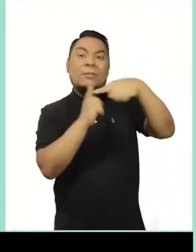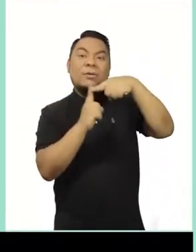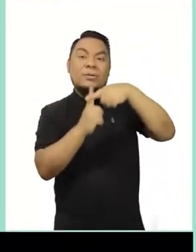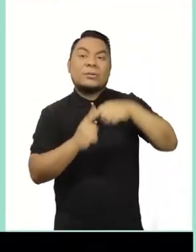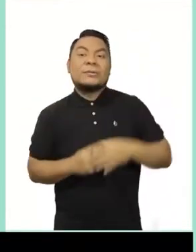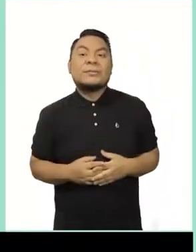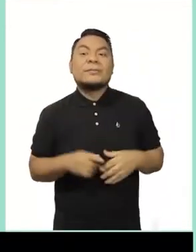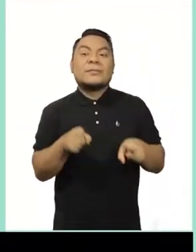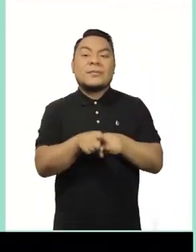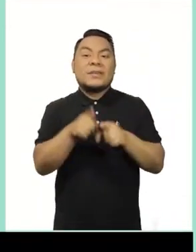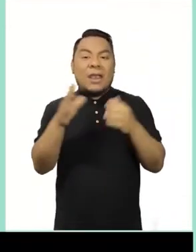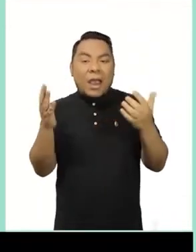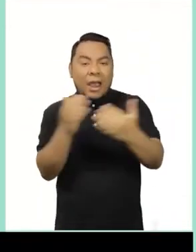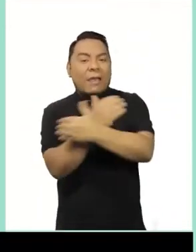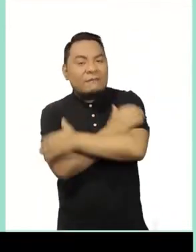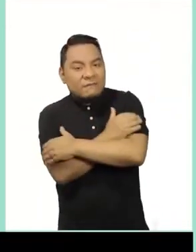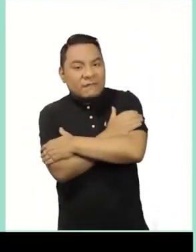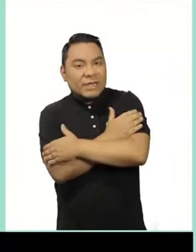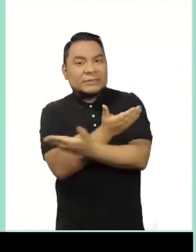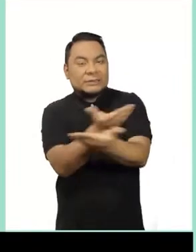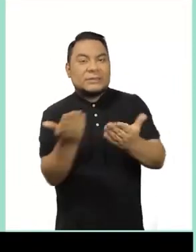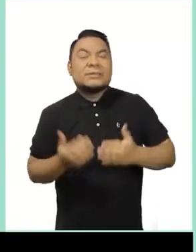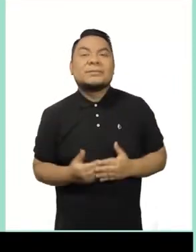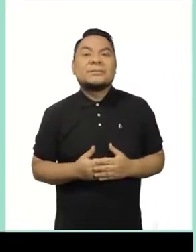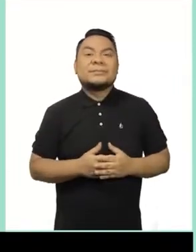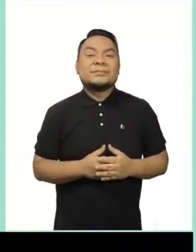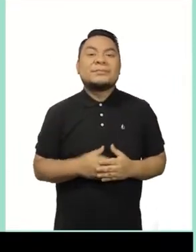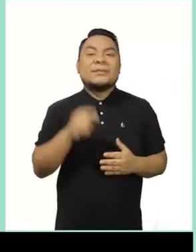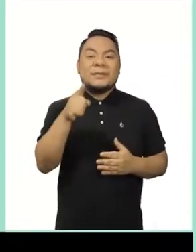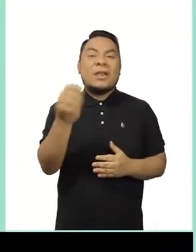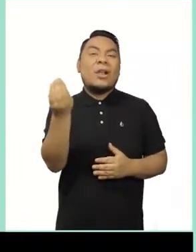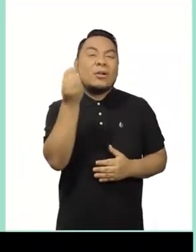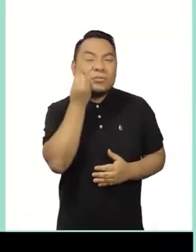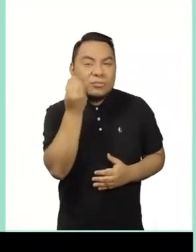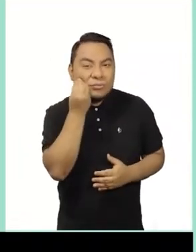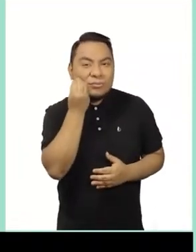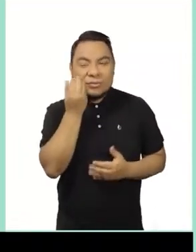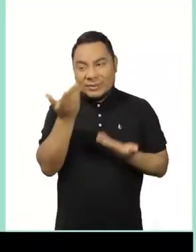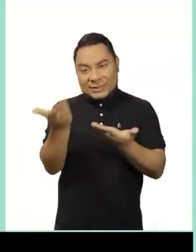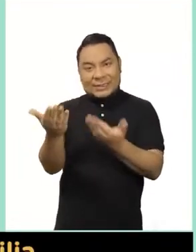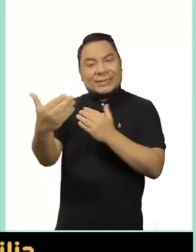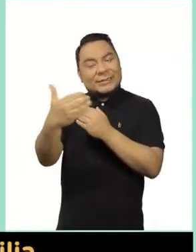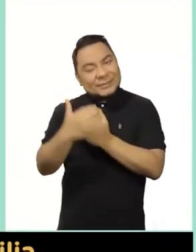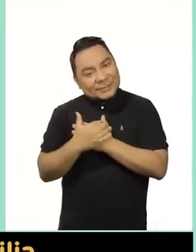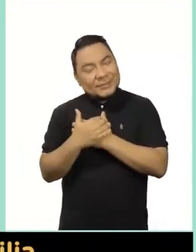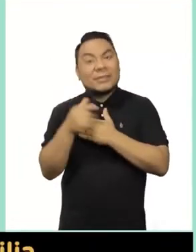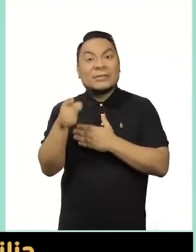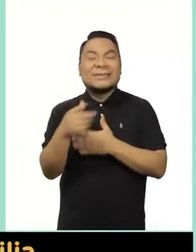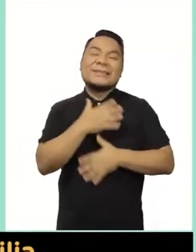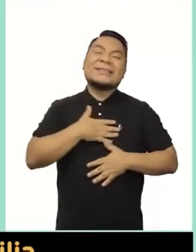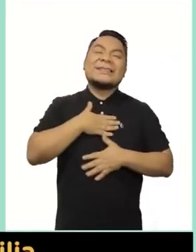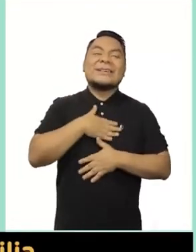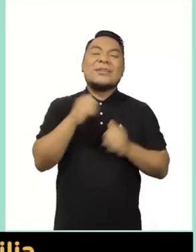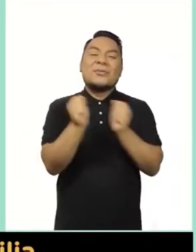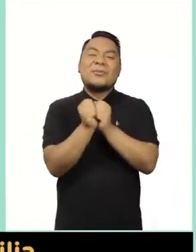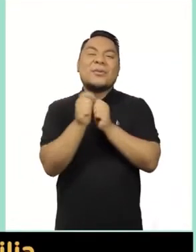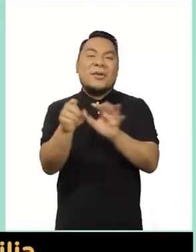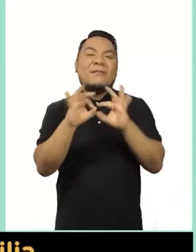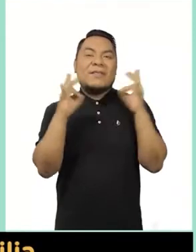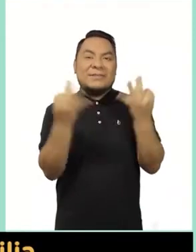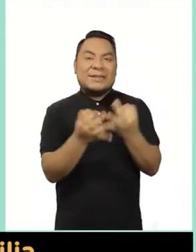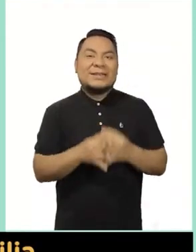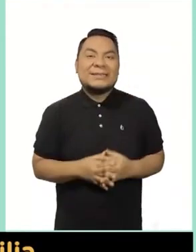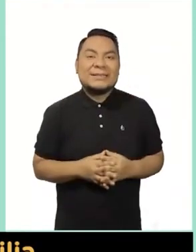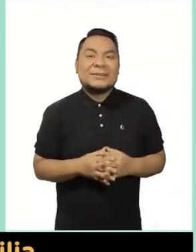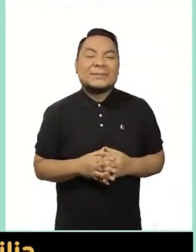positivos. Abrázala o abrázalo. Bésala o bésalo mientras se divierten juntos